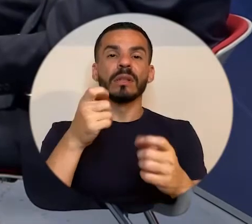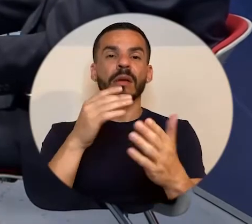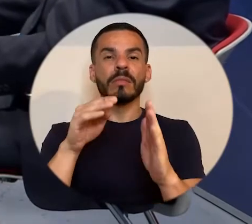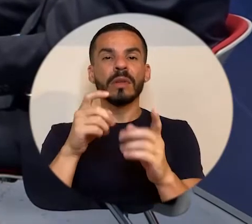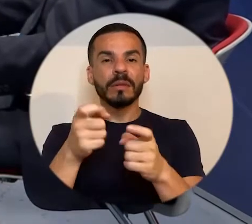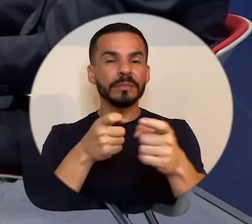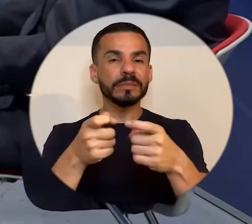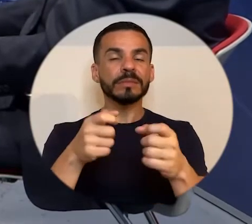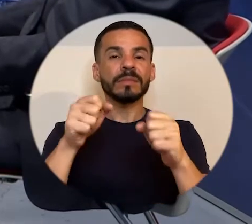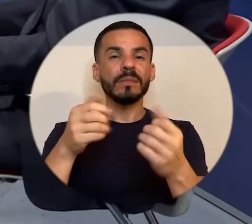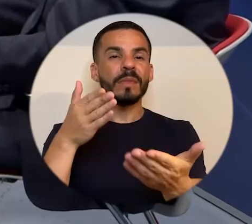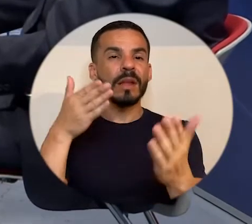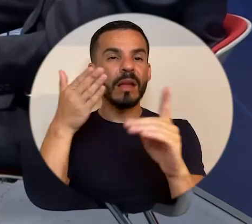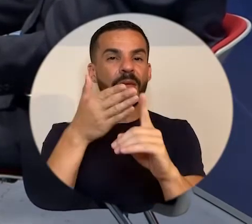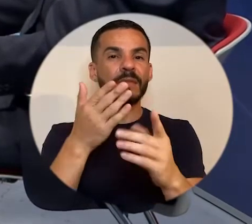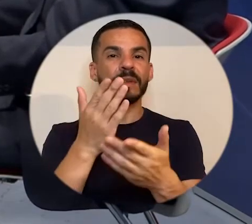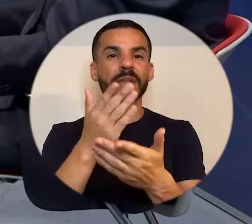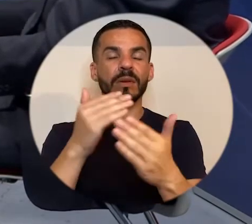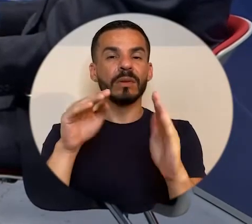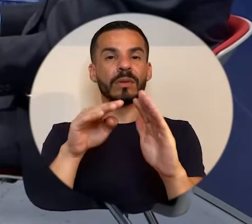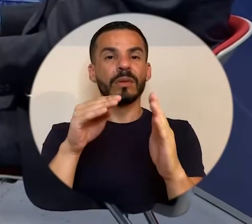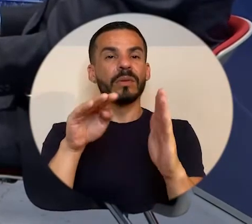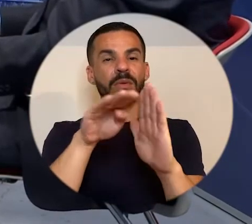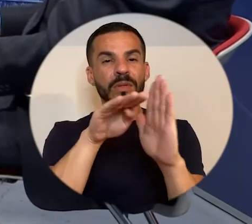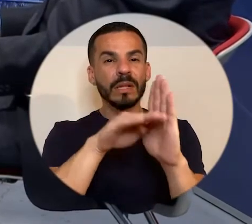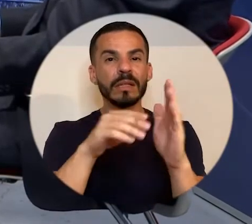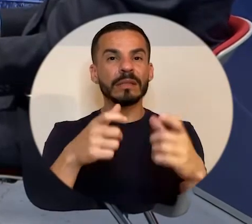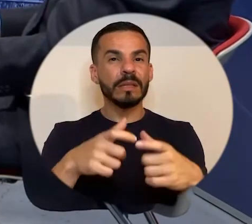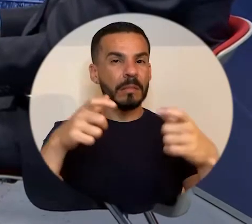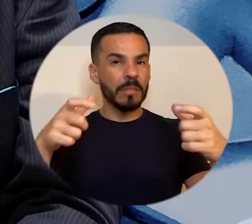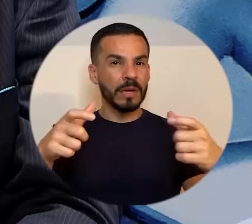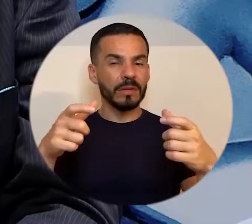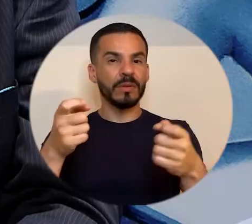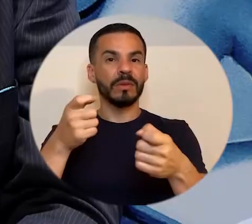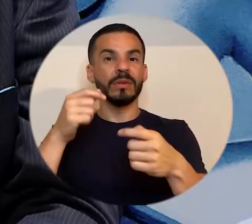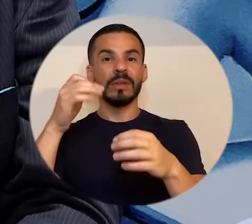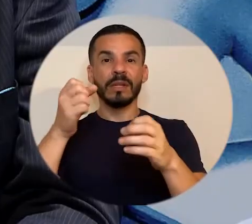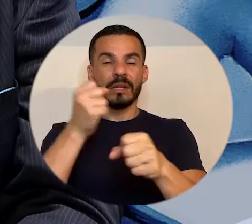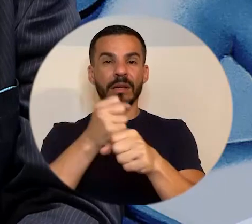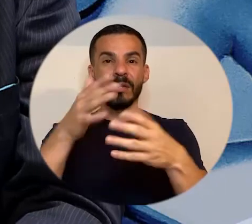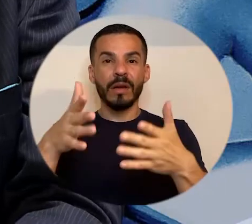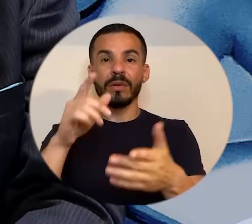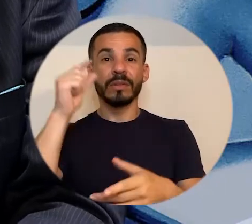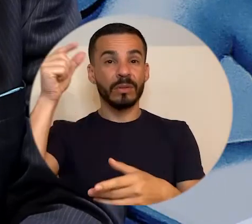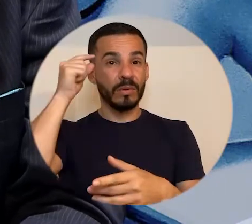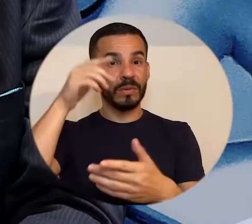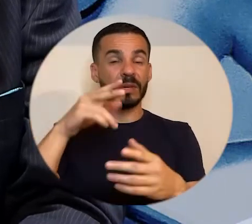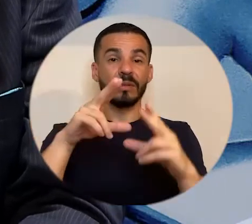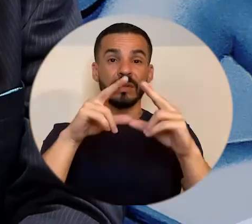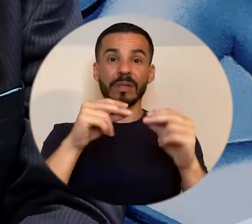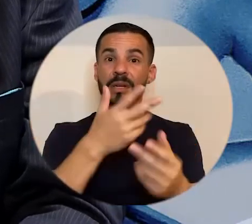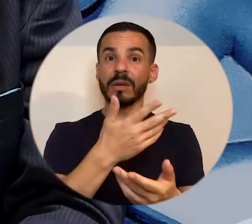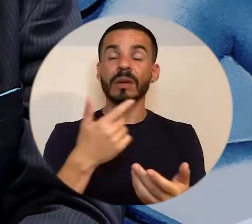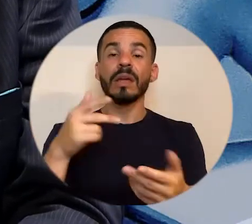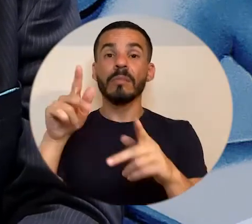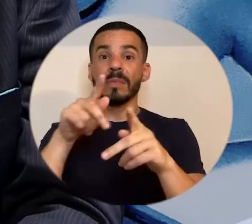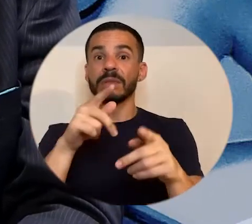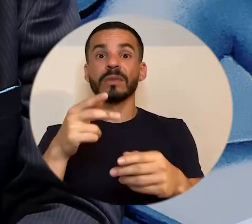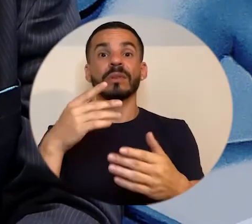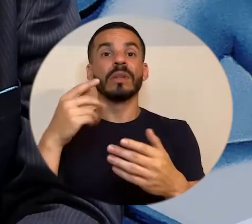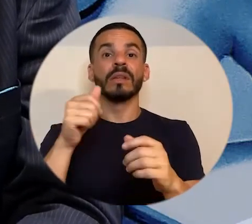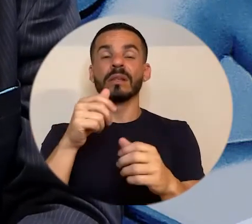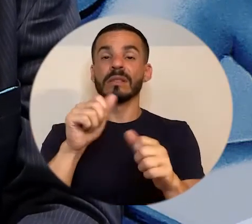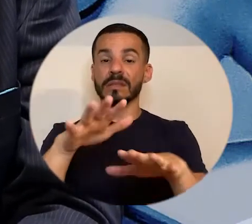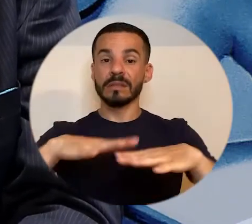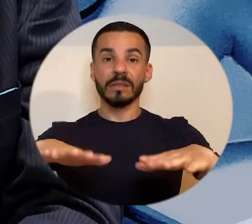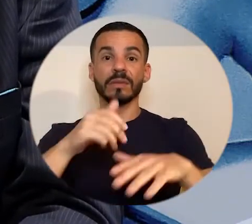que posiblemente golpeen a una lista mayor de funcionarios del gobierno de Nicaragua. Y también a gente del sector privado